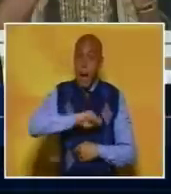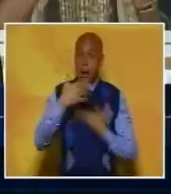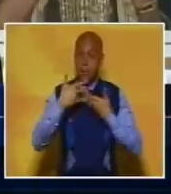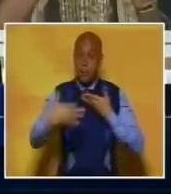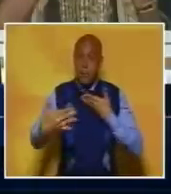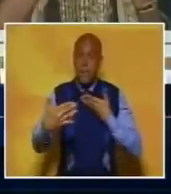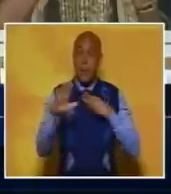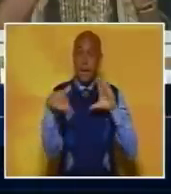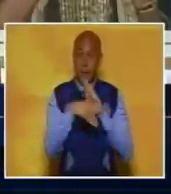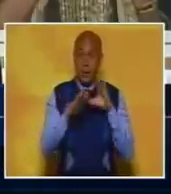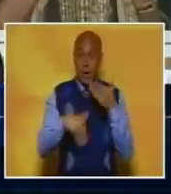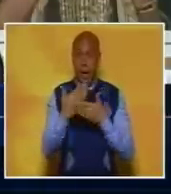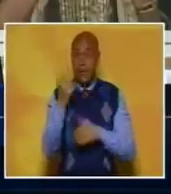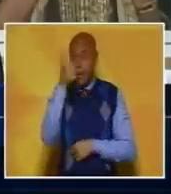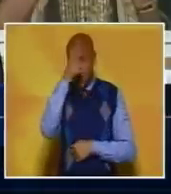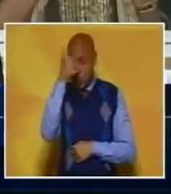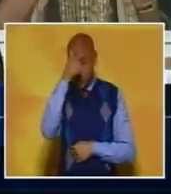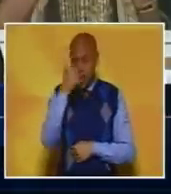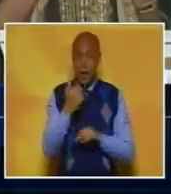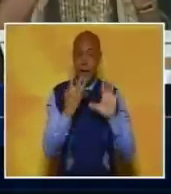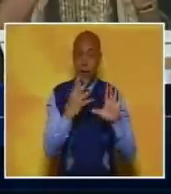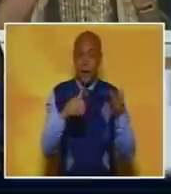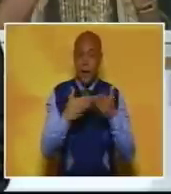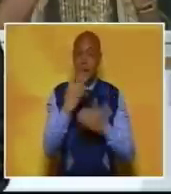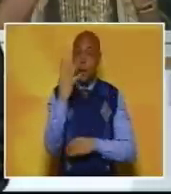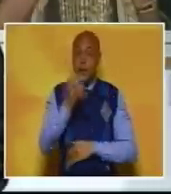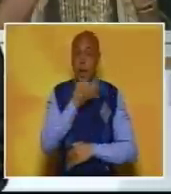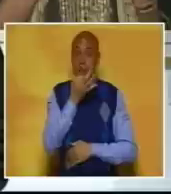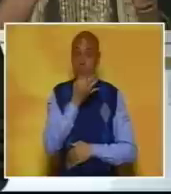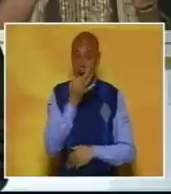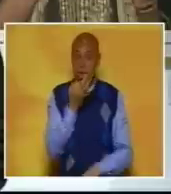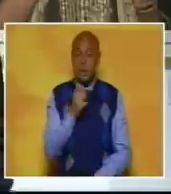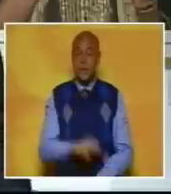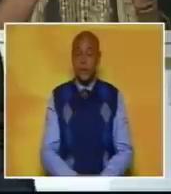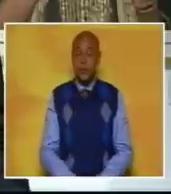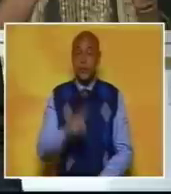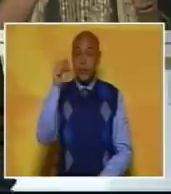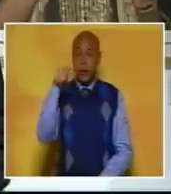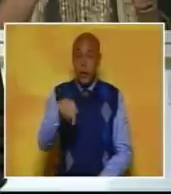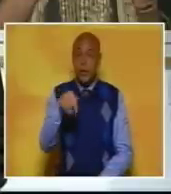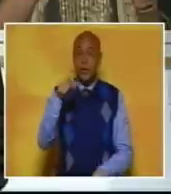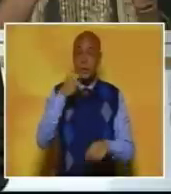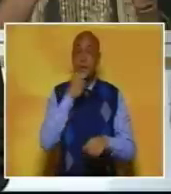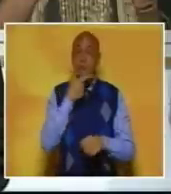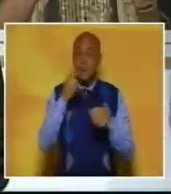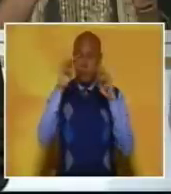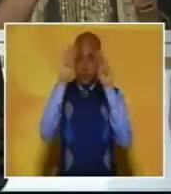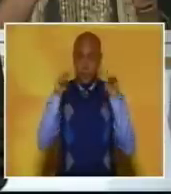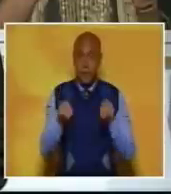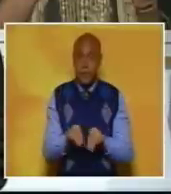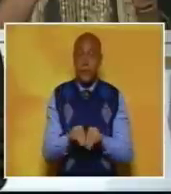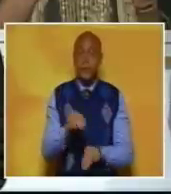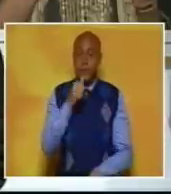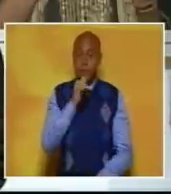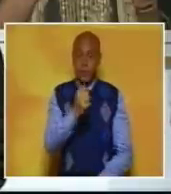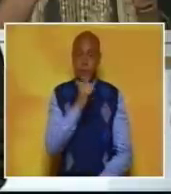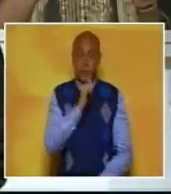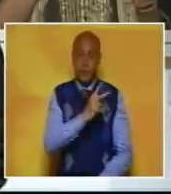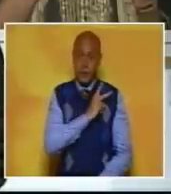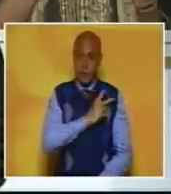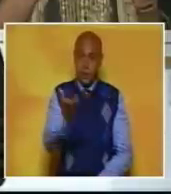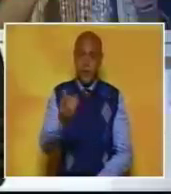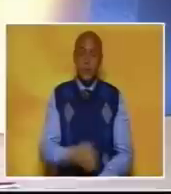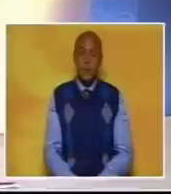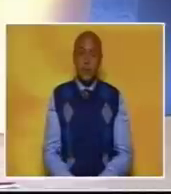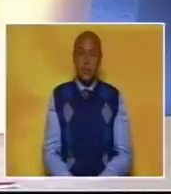de martes a domingo, de 9 a 4 de la tarde. En el Museo de Bellas Artes, Euclides Sotillo, Noticiero